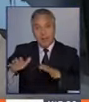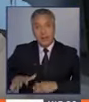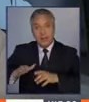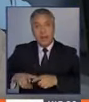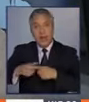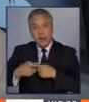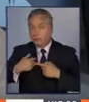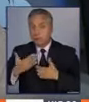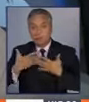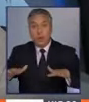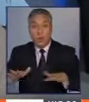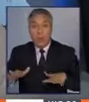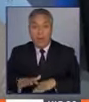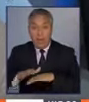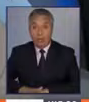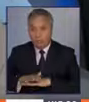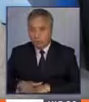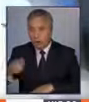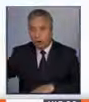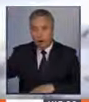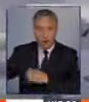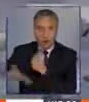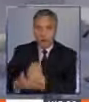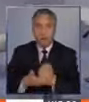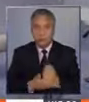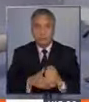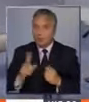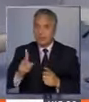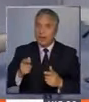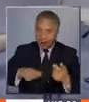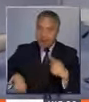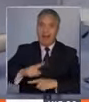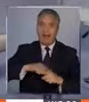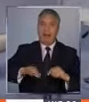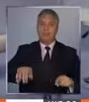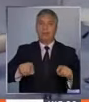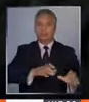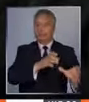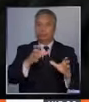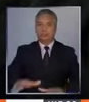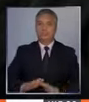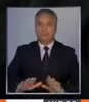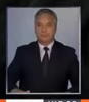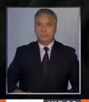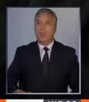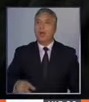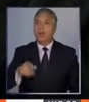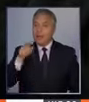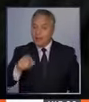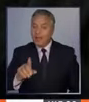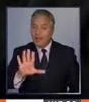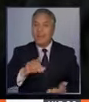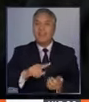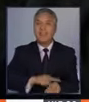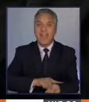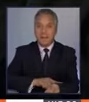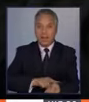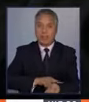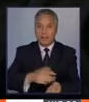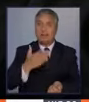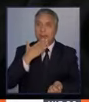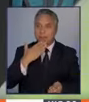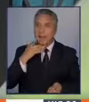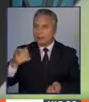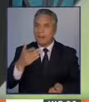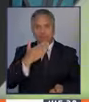otras operaciones mientras el equipo se encarga de hacer el masaje cardíaco. Uno de cada 10 chilenos padece diabetes y este dispositivo fue creado para mejorar su